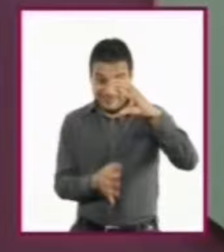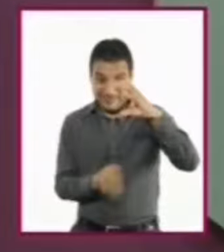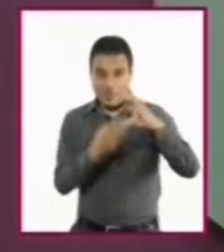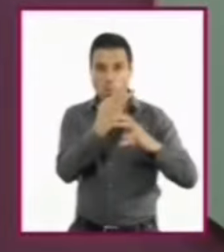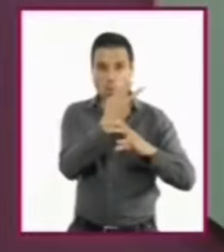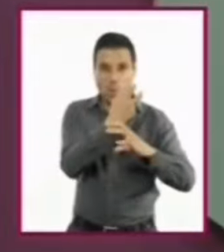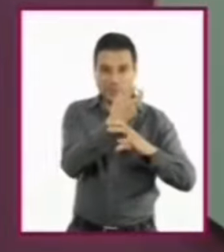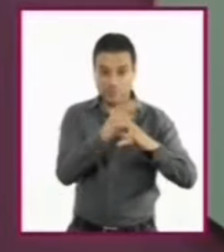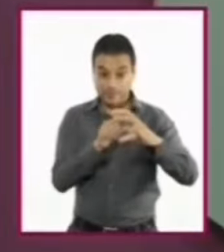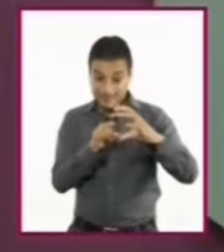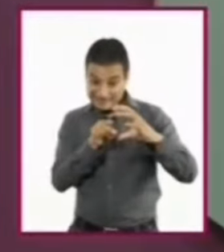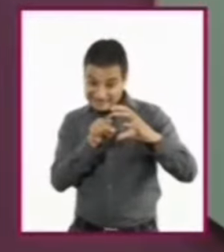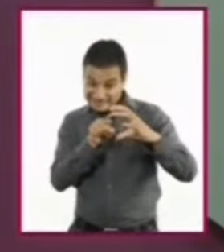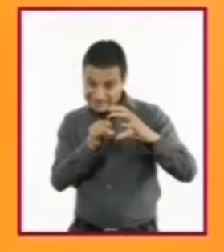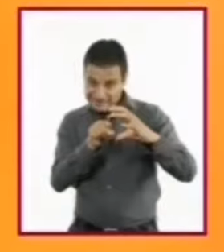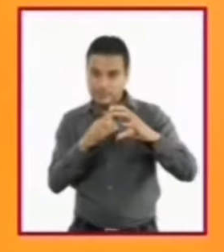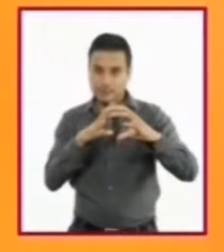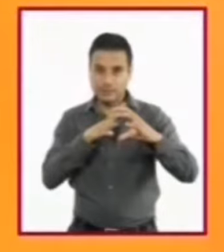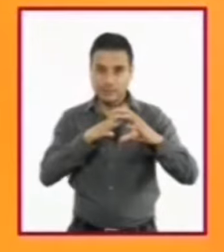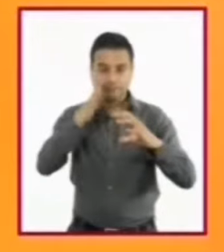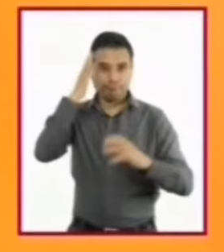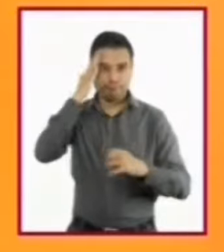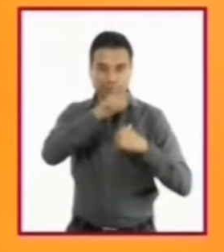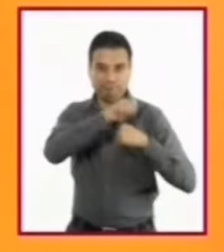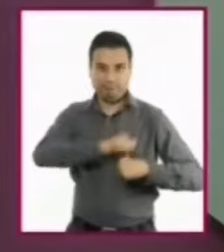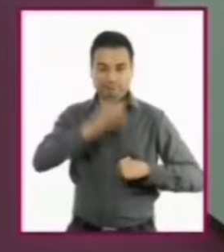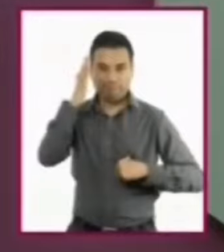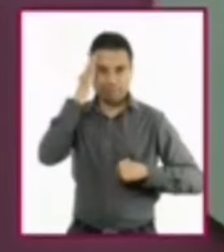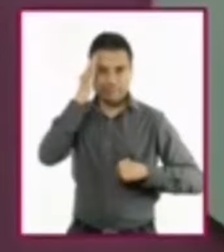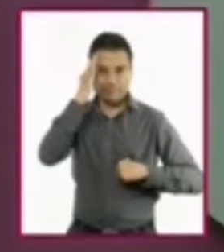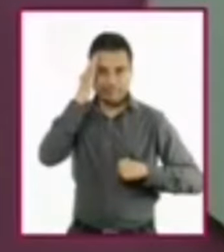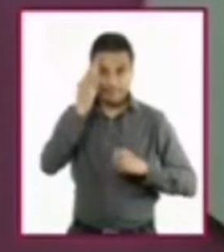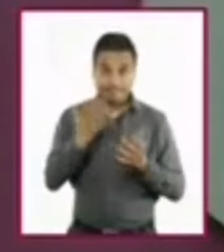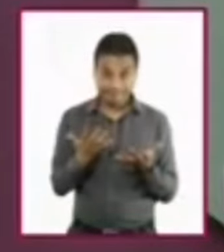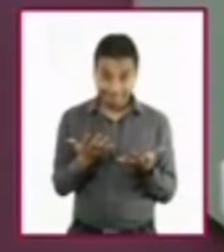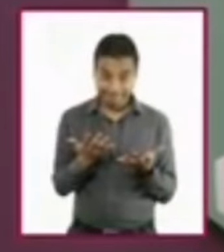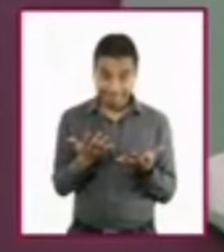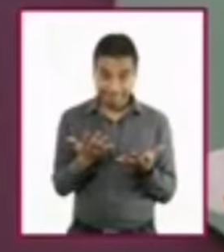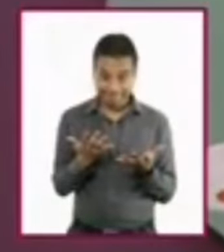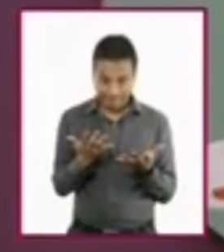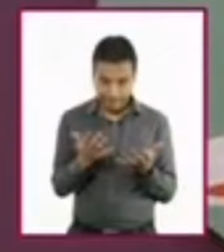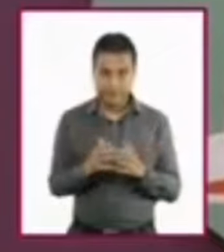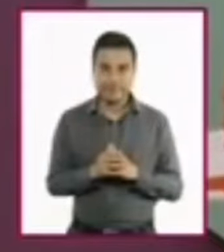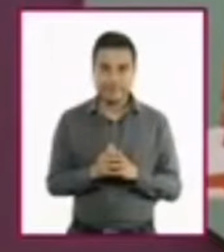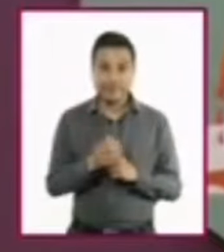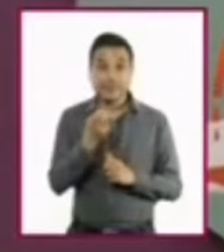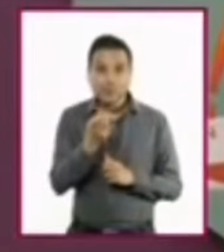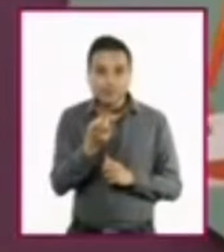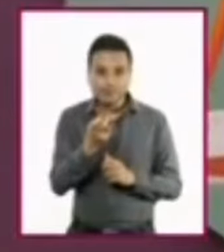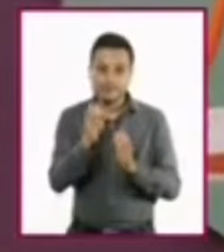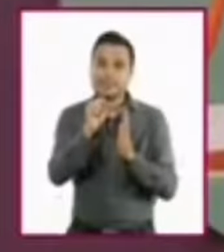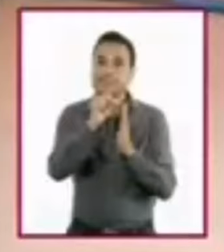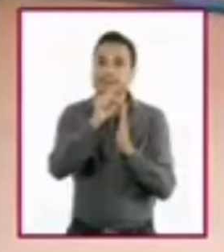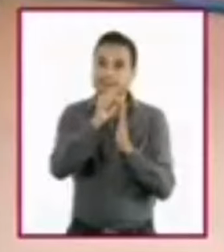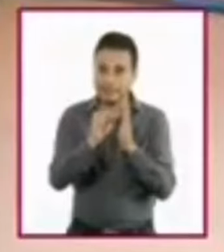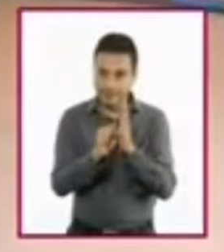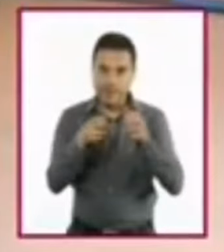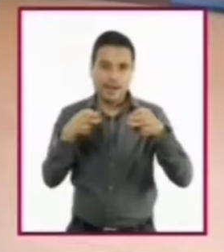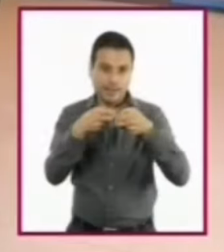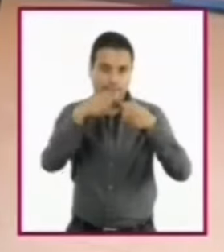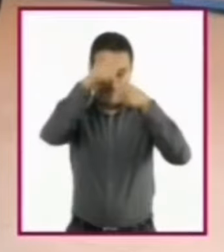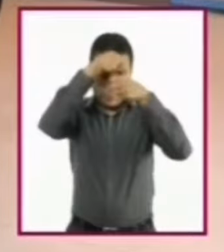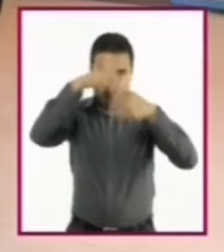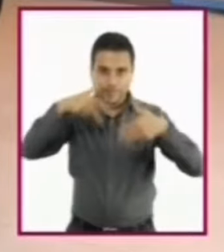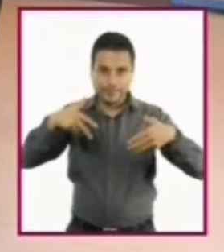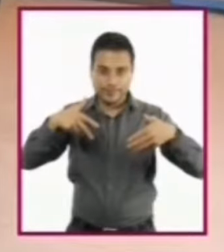hablar del cerebro y la médula espinal y células nerviosas, nos referimos al sistema nervioso. El